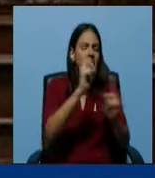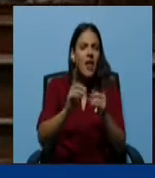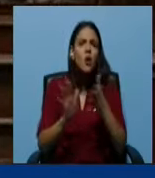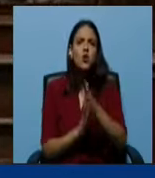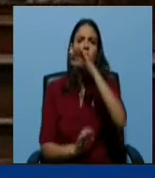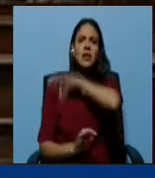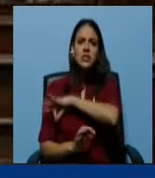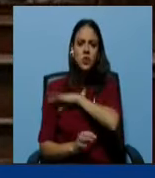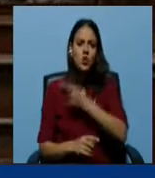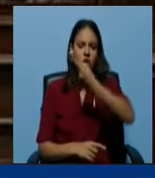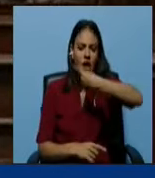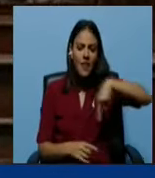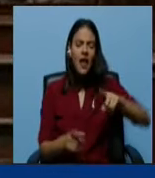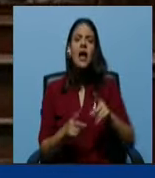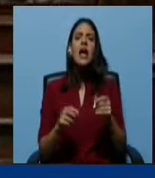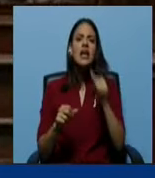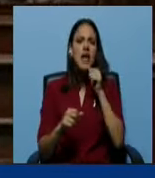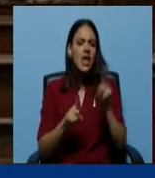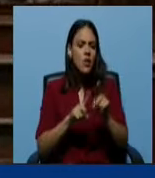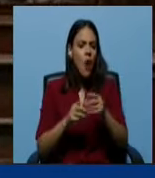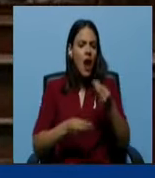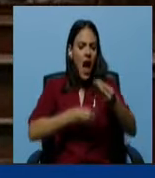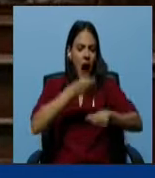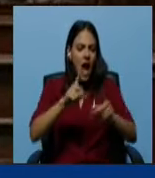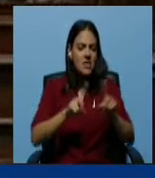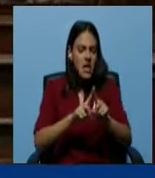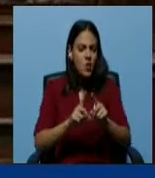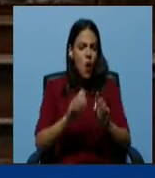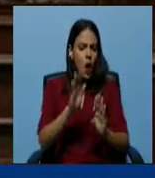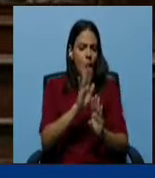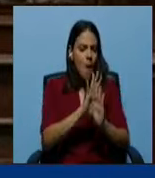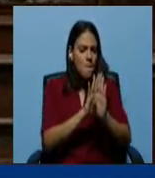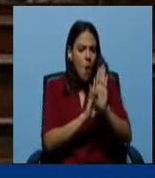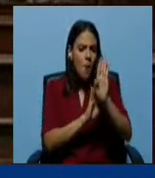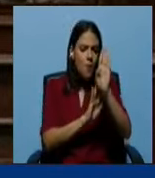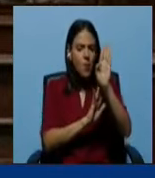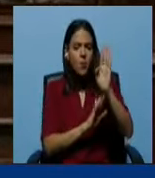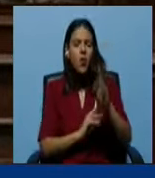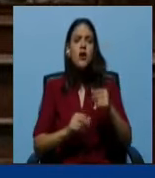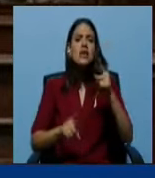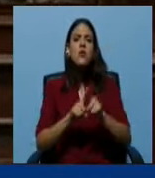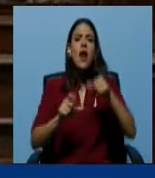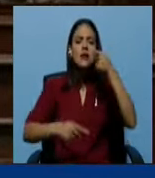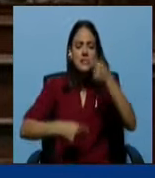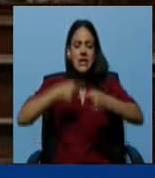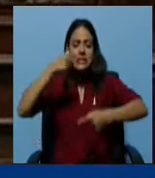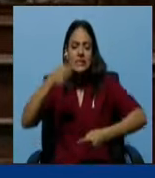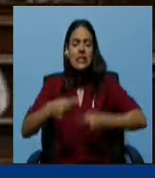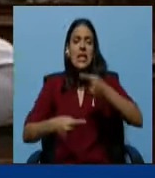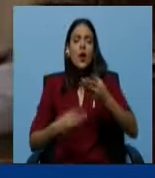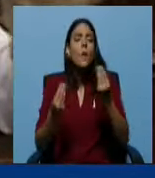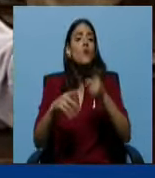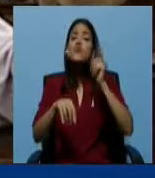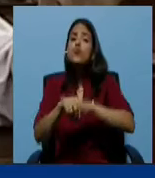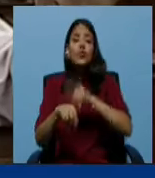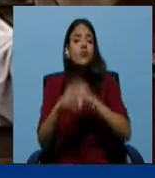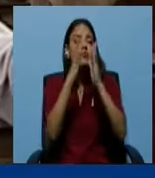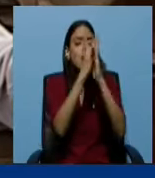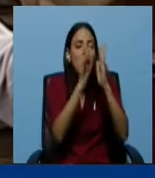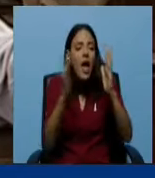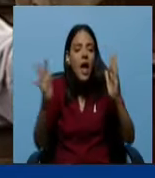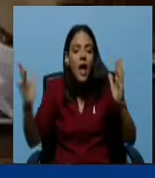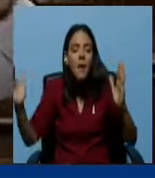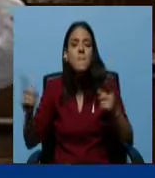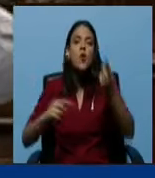duró siglos. Se tiene referencia entre 10.000 a 12.000 años de lo que es la civilización,